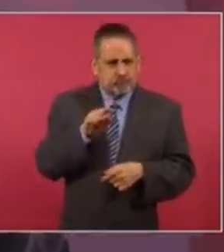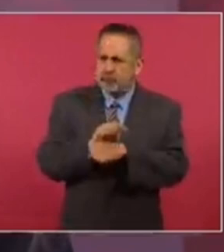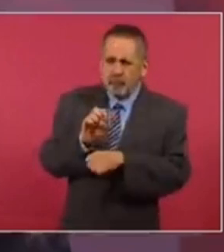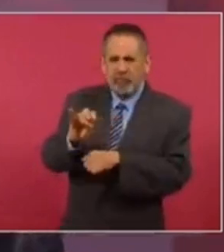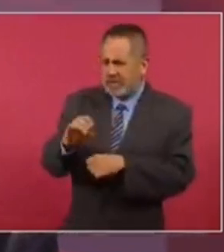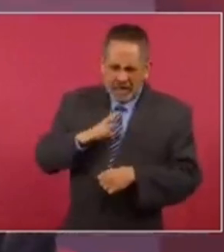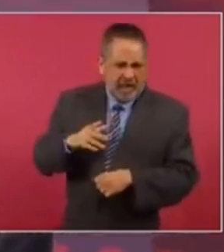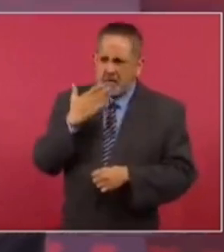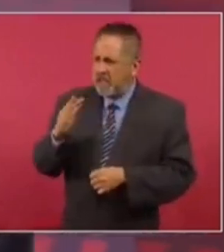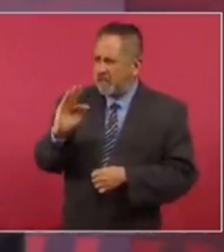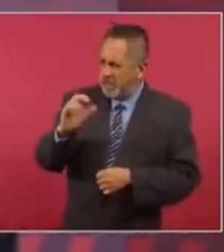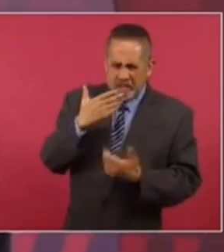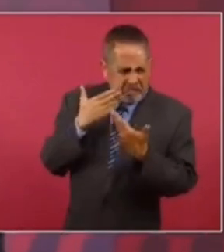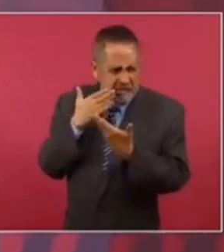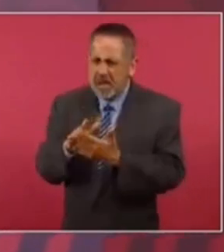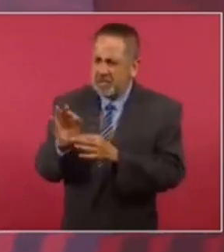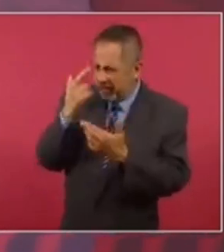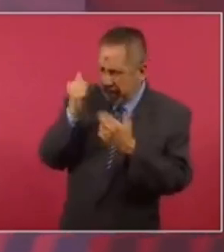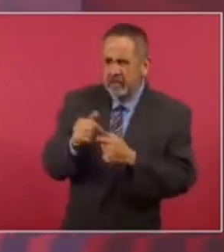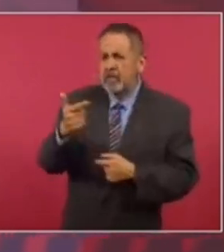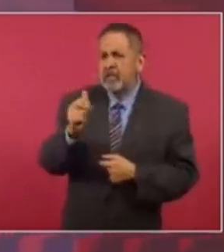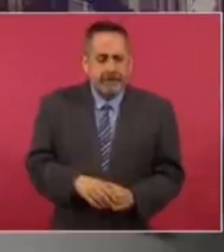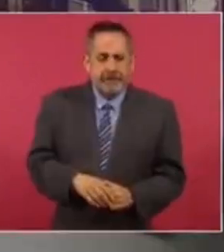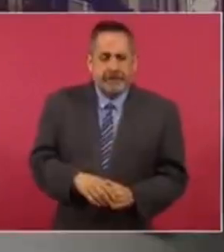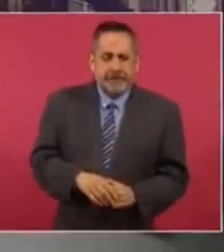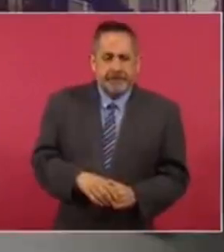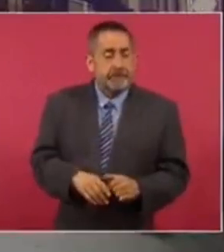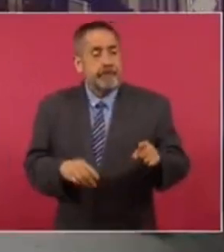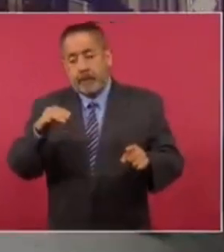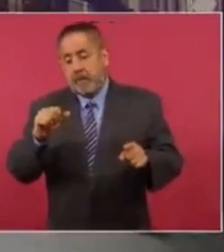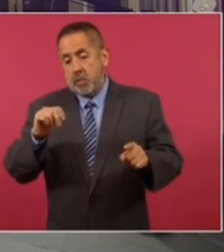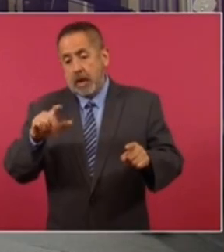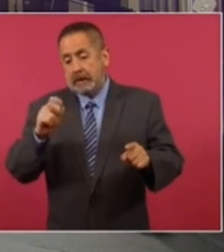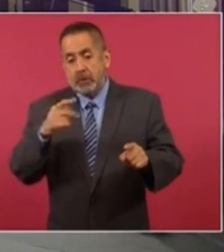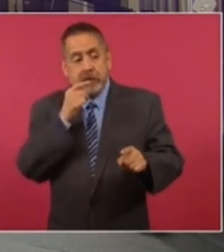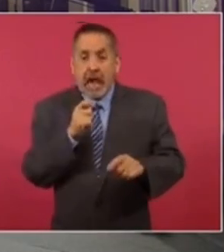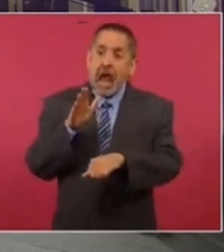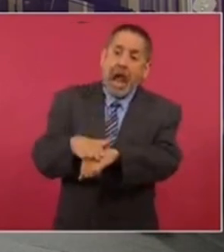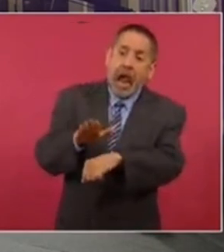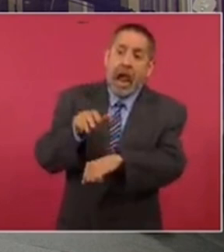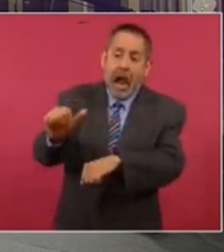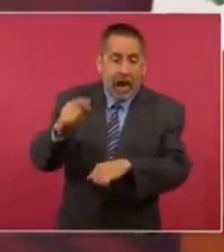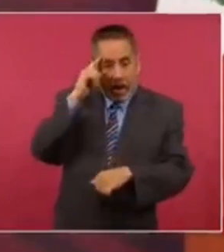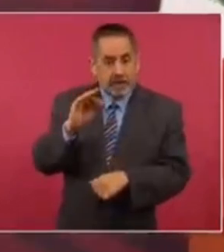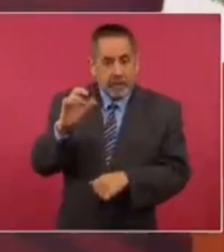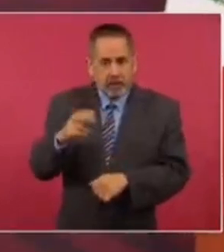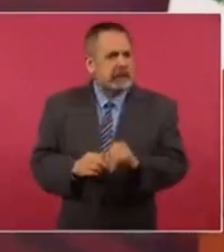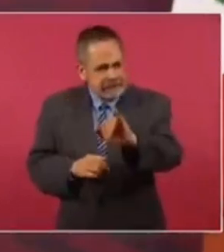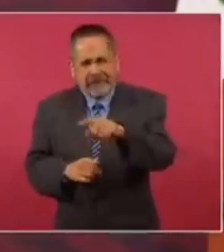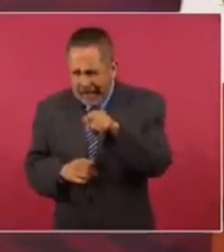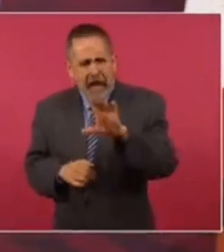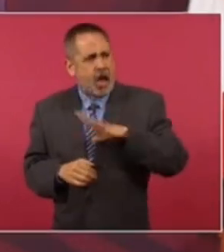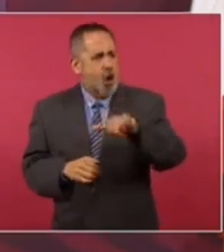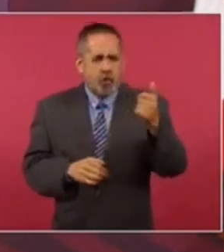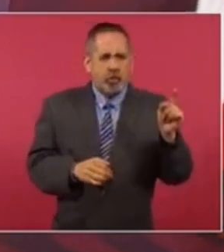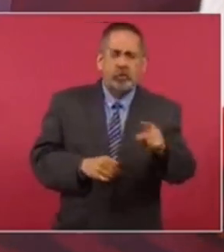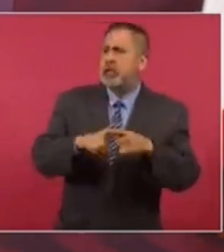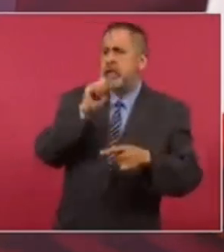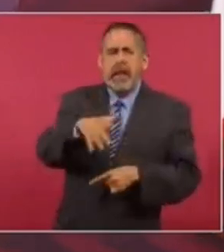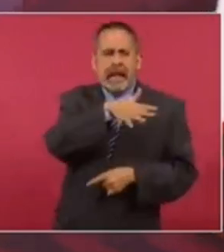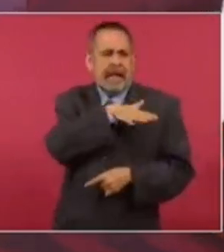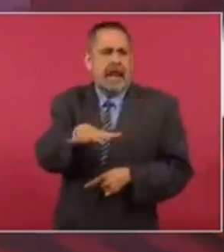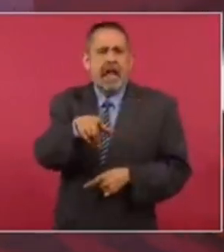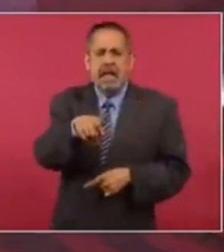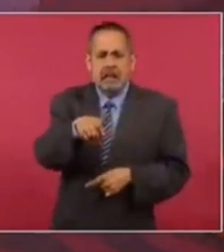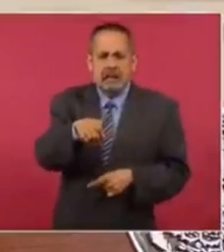estrategia de Calderón, de García Luna. Manuel Espino dice que le advirtió a Felipe Calderón. Sí, y hay otros testimonios. El general